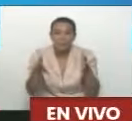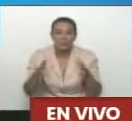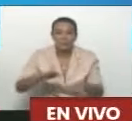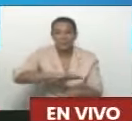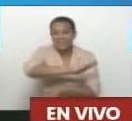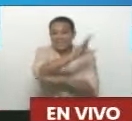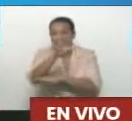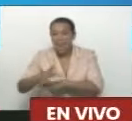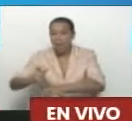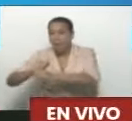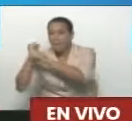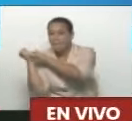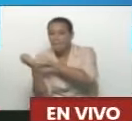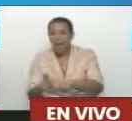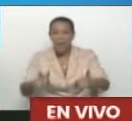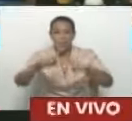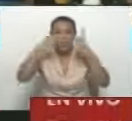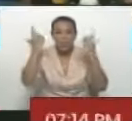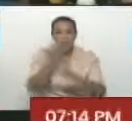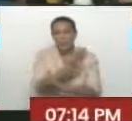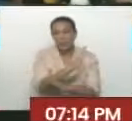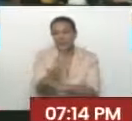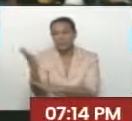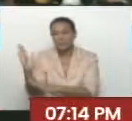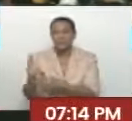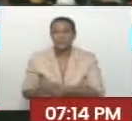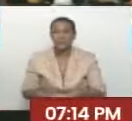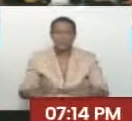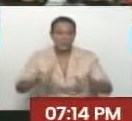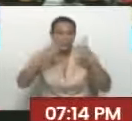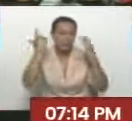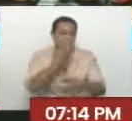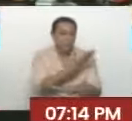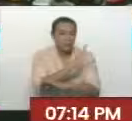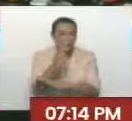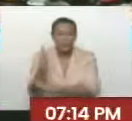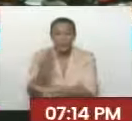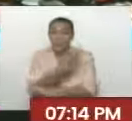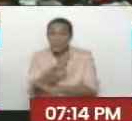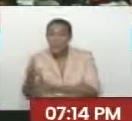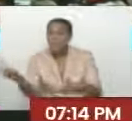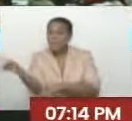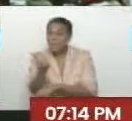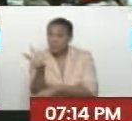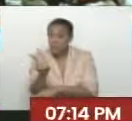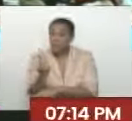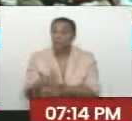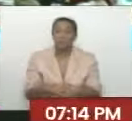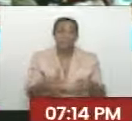del Caribe, los tiburones de La Guaira, los tiburones de Venezuela.